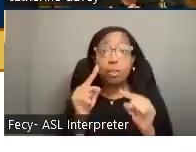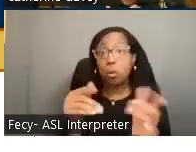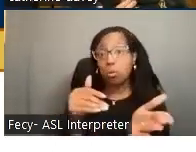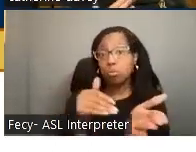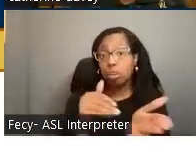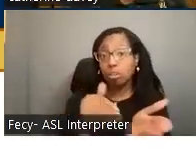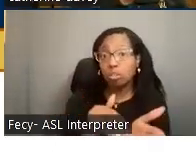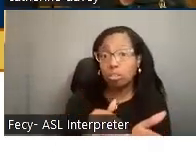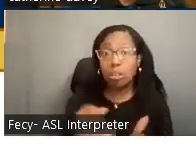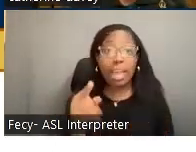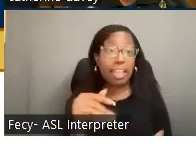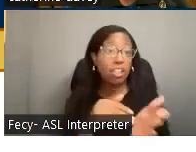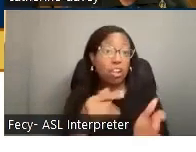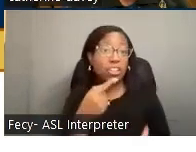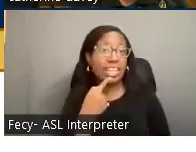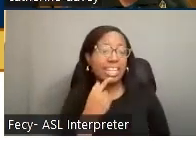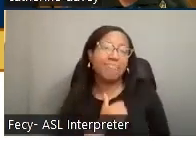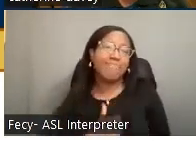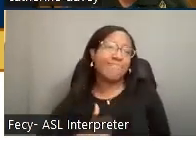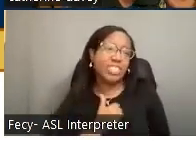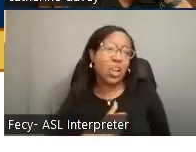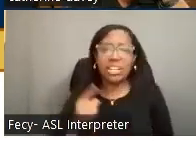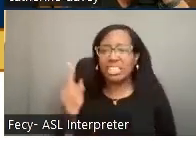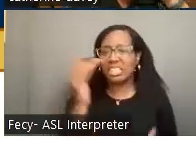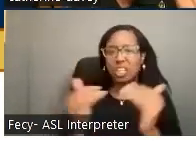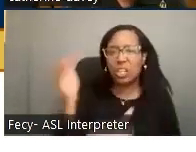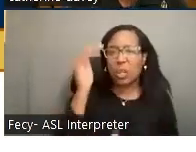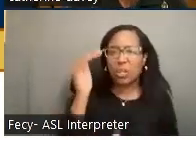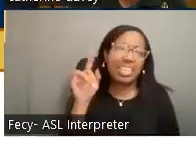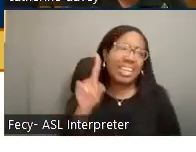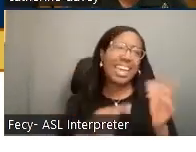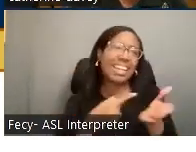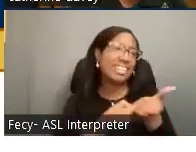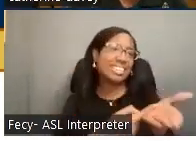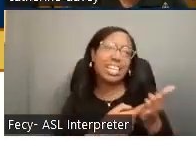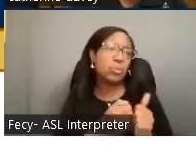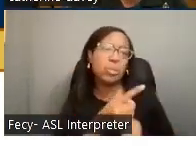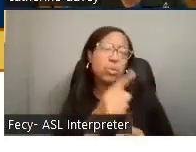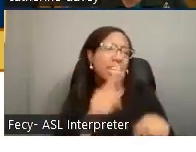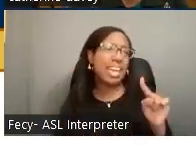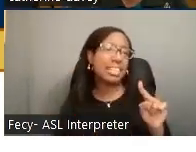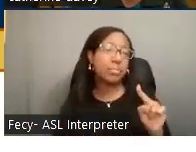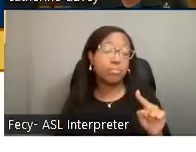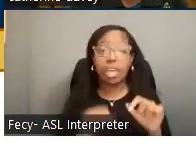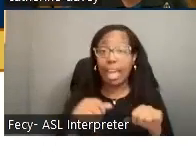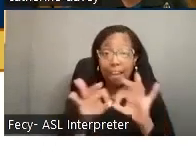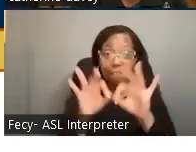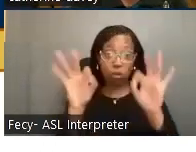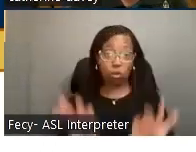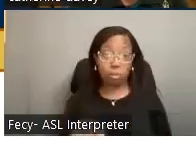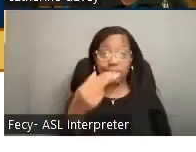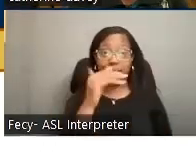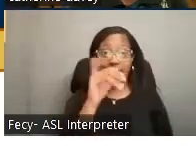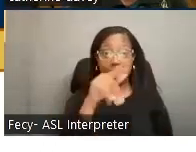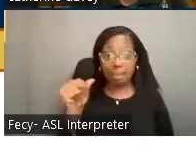a hablar conmigo acerca de May o discutir distintos tratamientos, dependiendo si May es capaz o no de firmarlo, ella puede